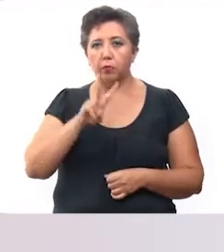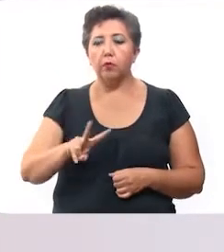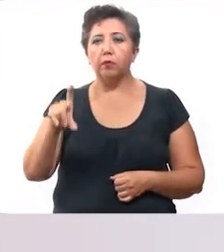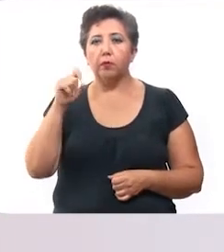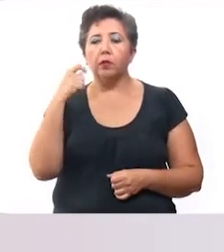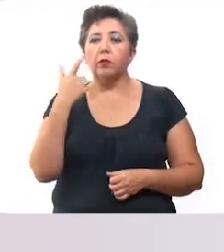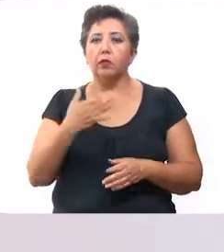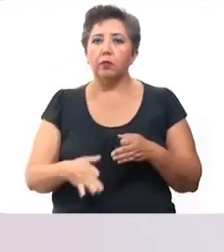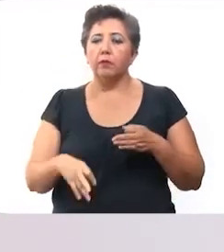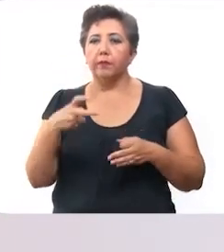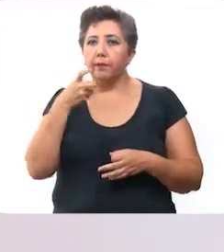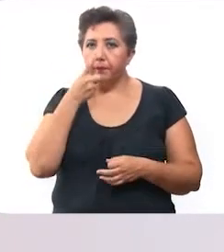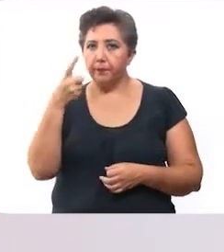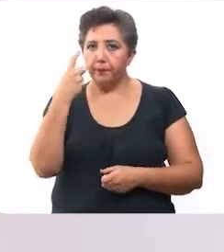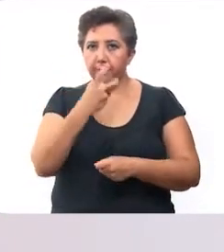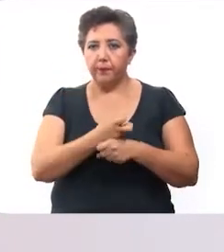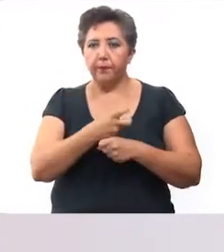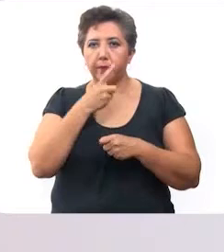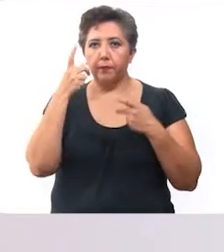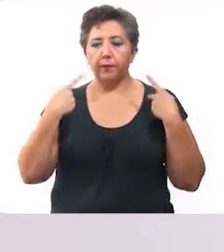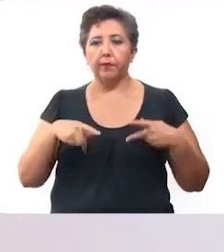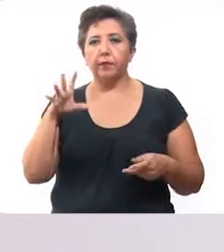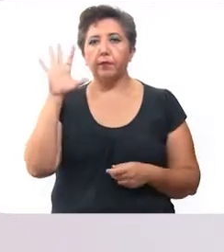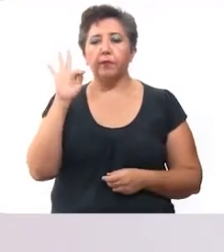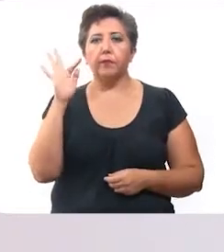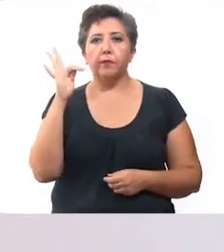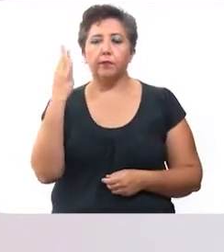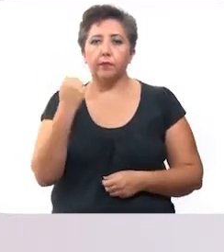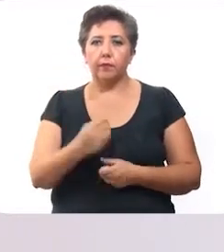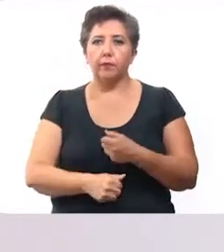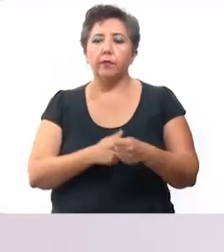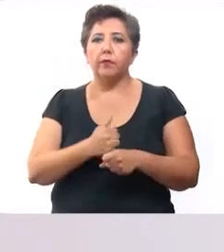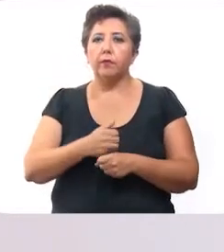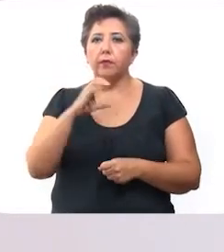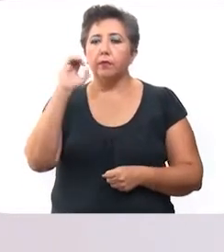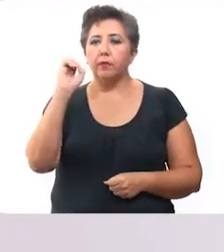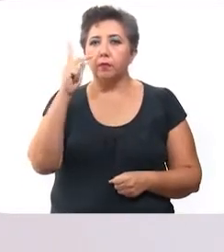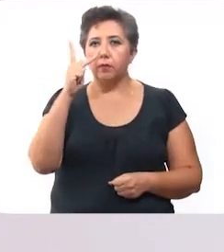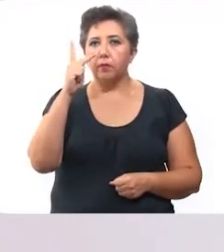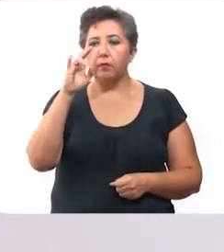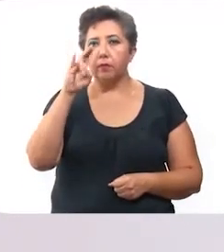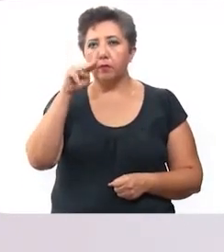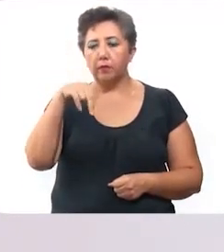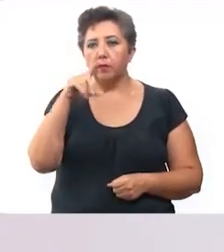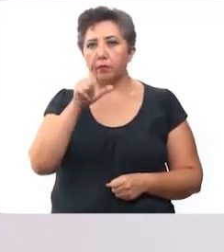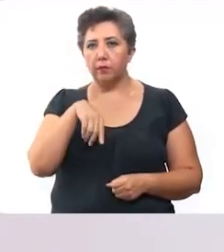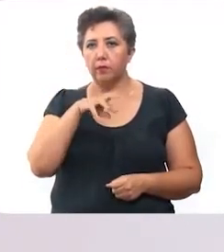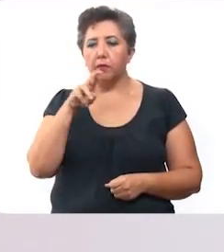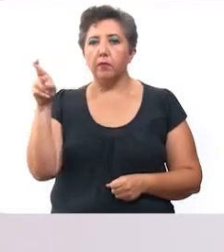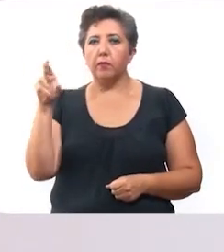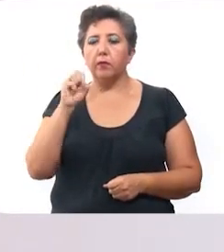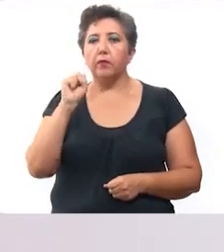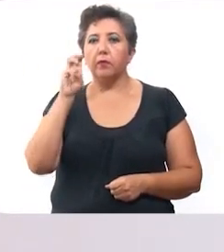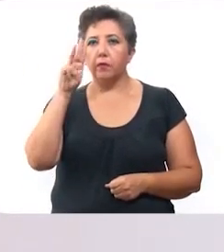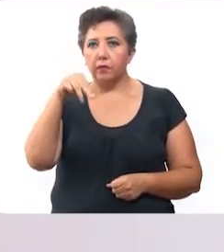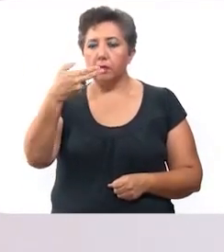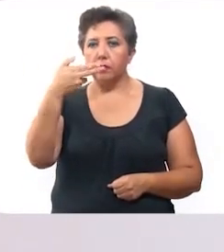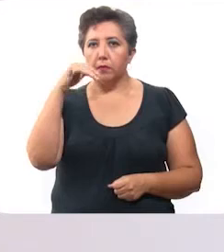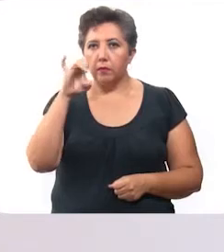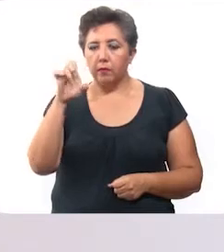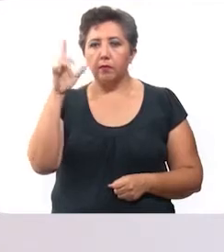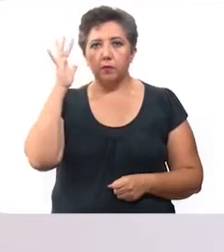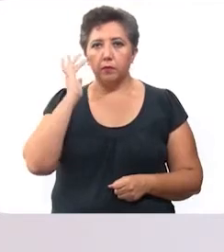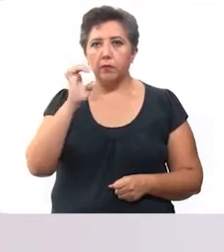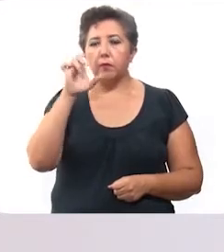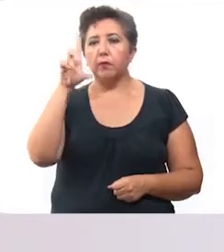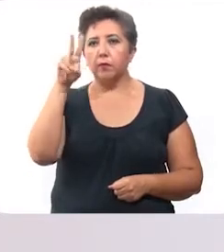27 concluye este proceso con las segundas dosis a personas de 40 a 49 años de Pichén, Panabá, Quintana Roo, Samajil, Sanacat,